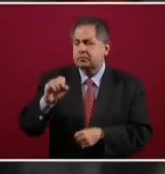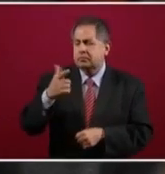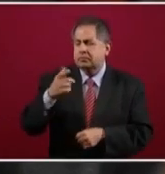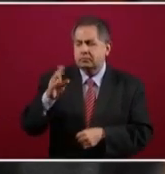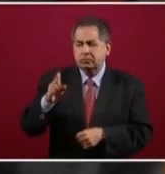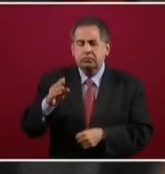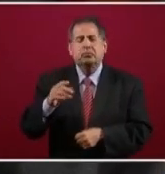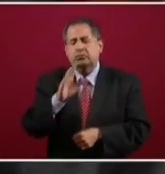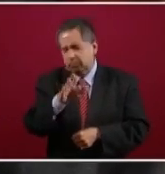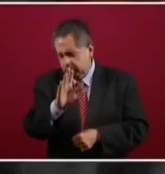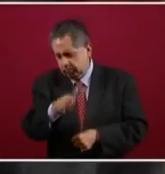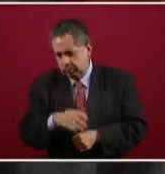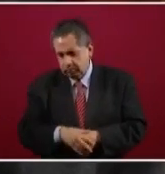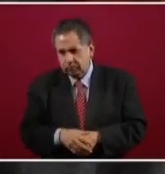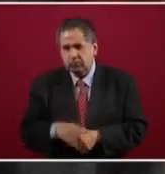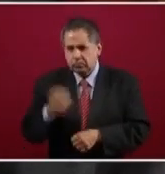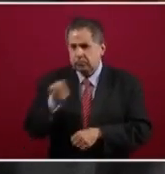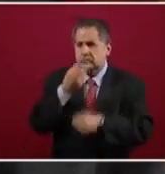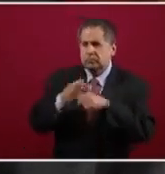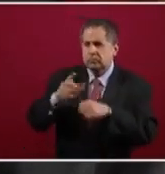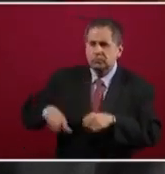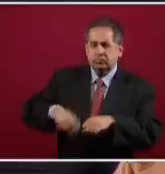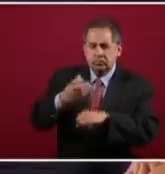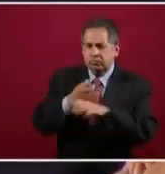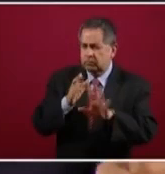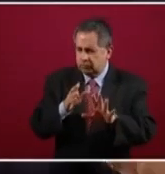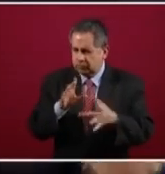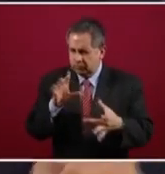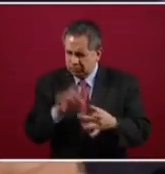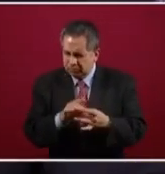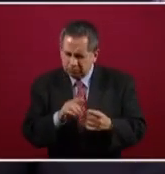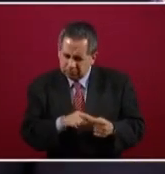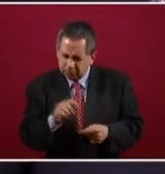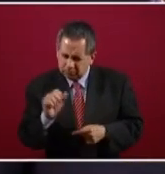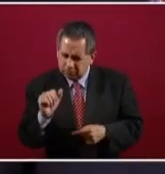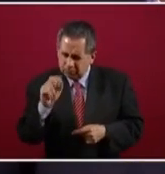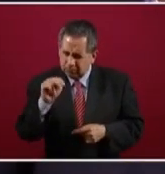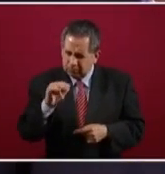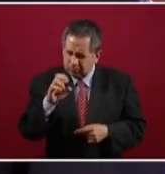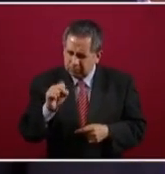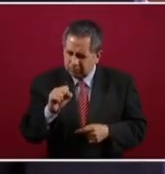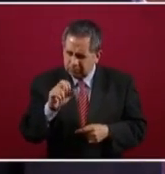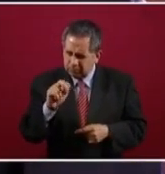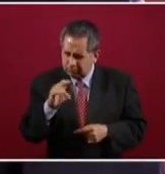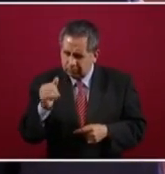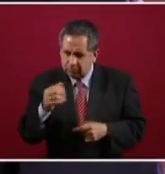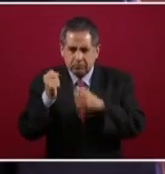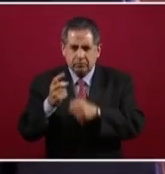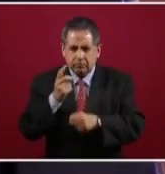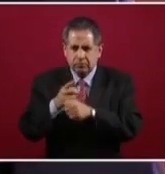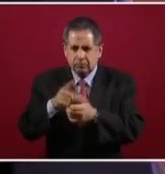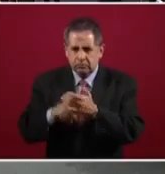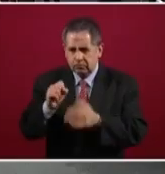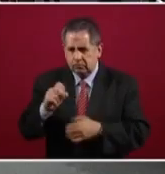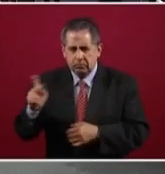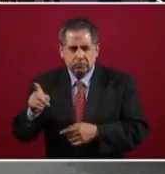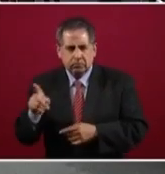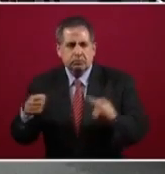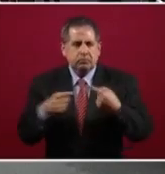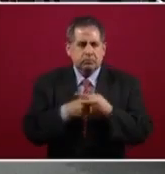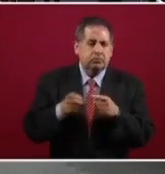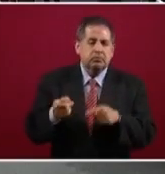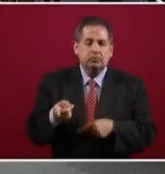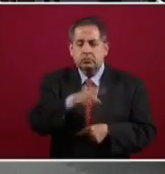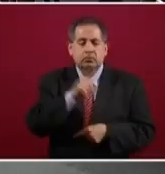se creó. De Gobernación. De la Secretaría Sí, de Gobernación. pero Sánchez Anaya está en Seguridad Pública, ¿no? Sí, Sánchez Anaya está en Seguridad Pública,